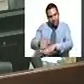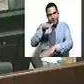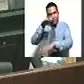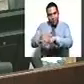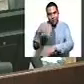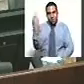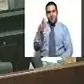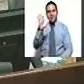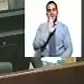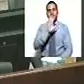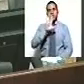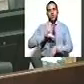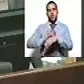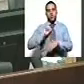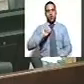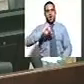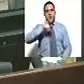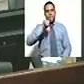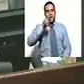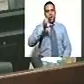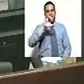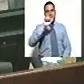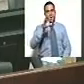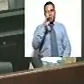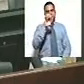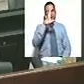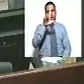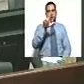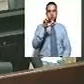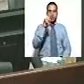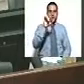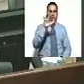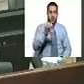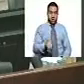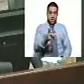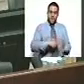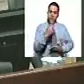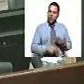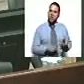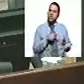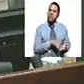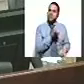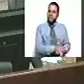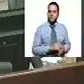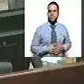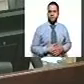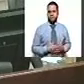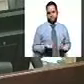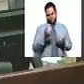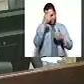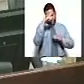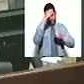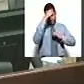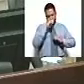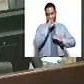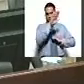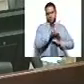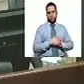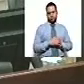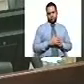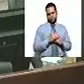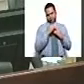del Rosario y al doctor Enríquez de que no lo sacrifiquen. El proyecto no solamente establece un criterio de metraje